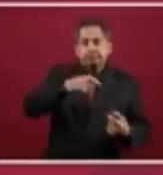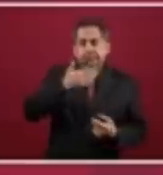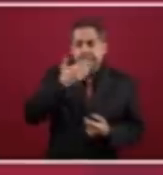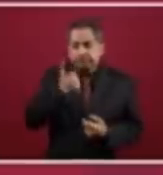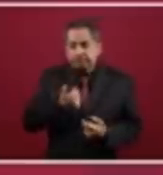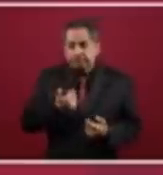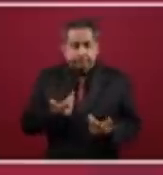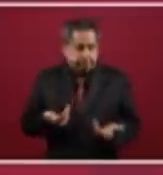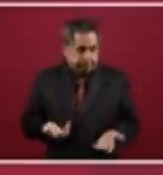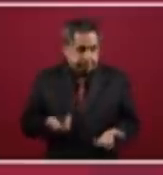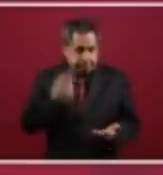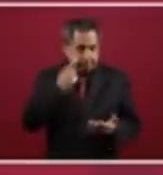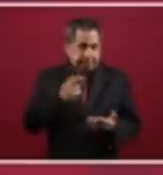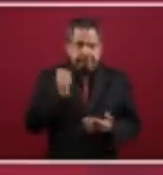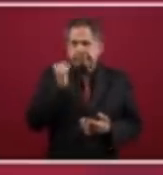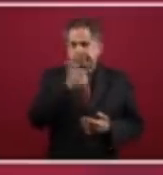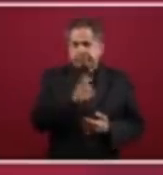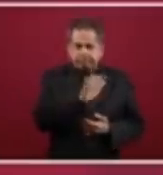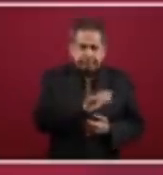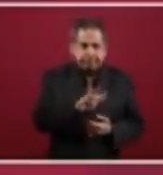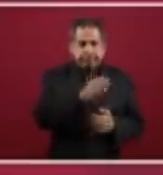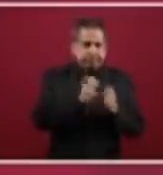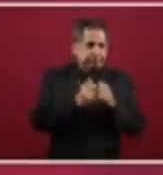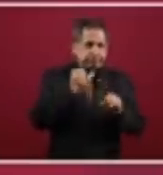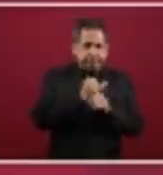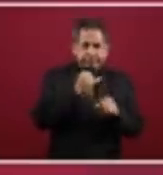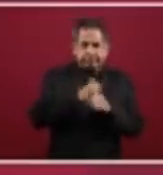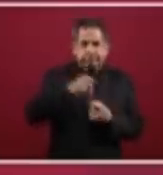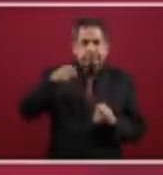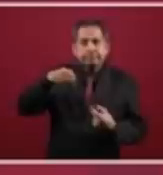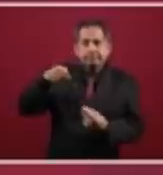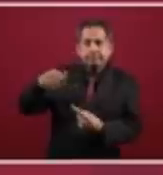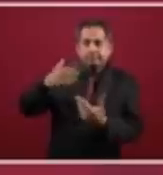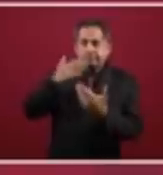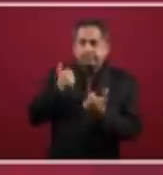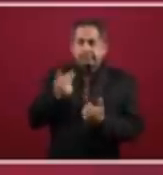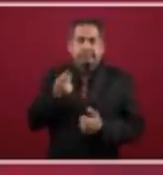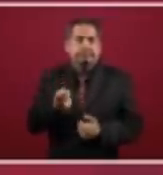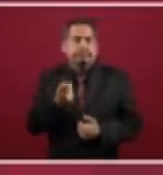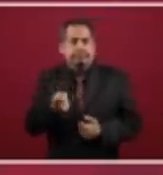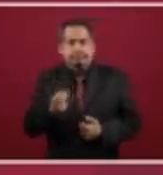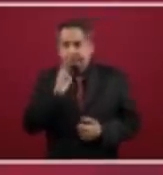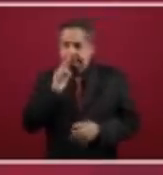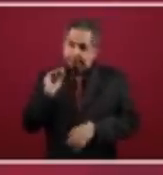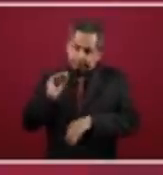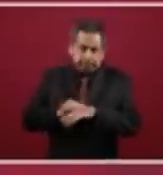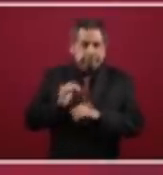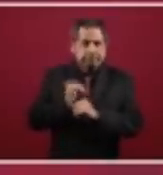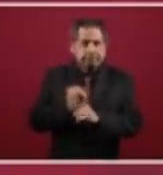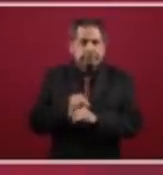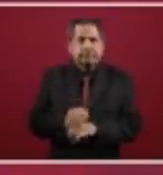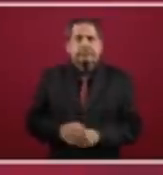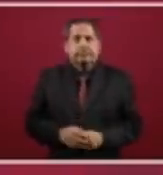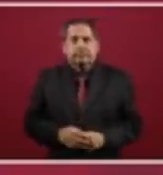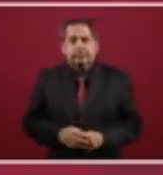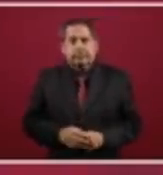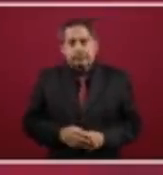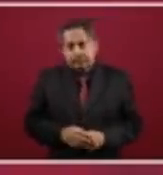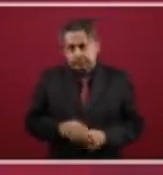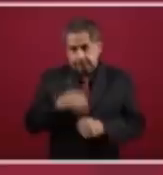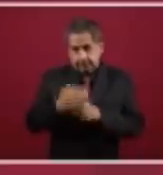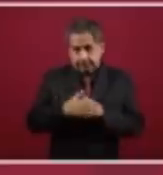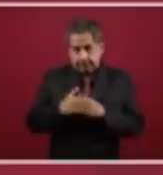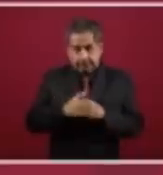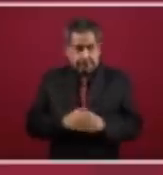para llevar a cabo operaciones financieras. Entonces, el Banco